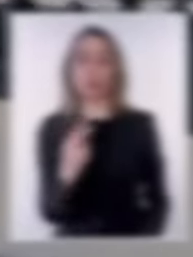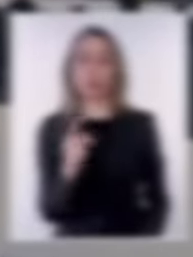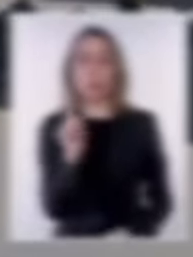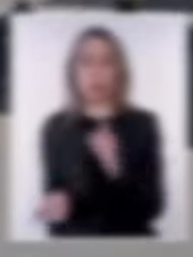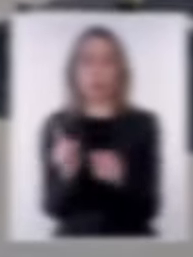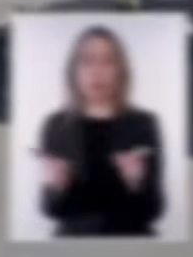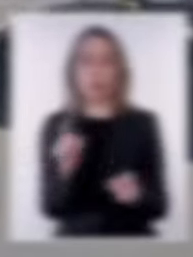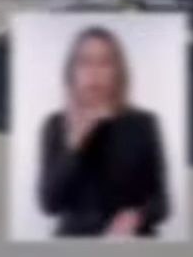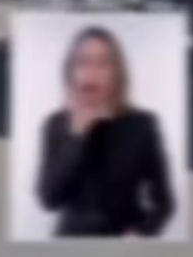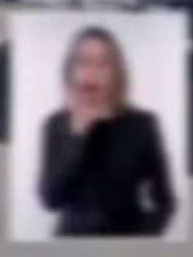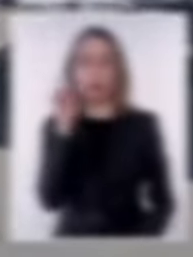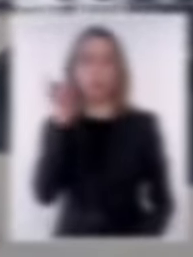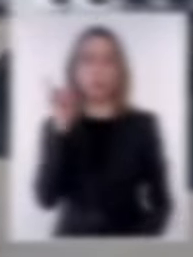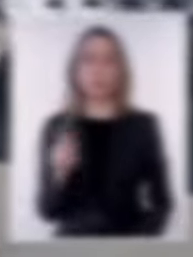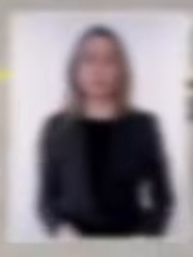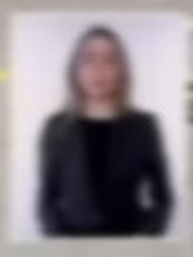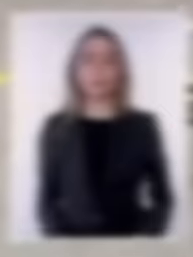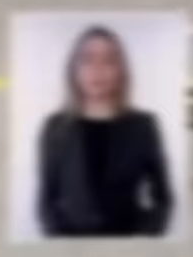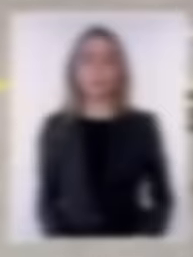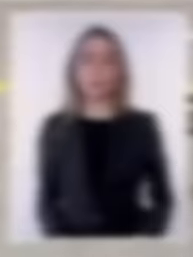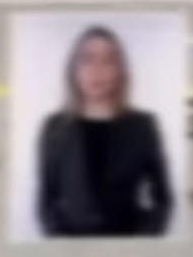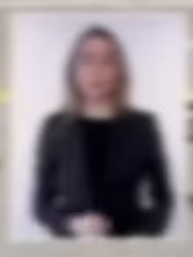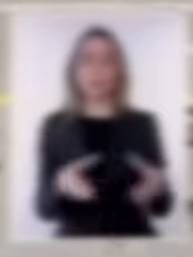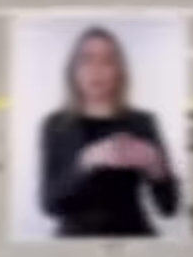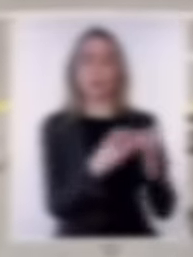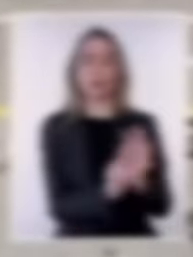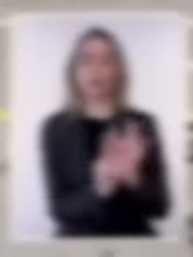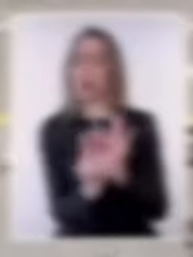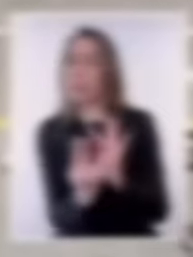Que ahí entran los otros, pues ya tiene que parar porque si no.